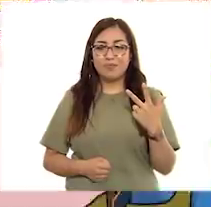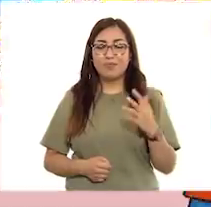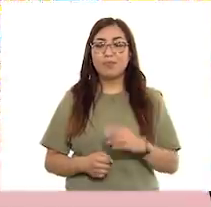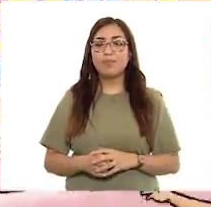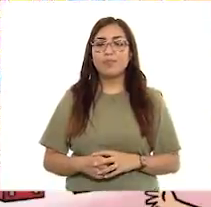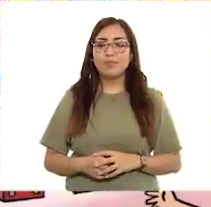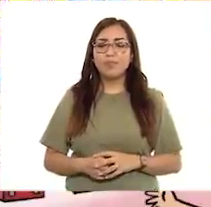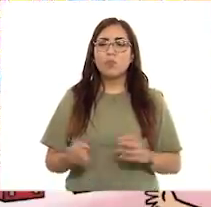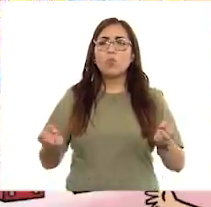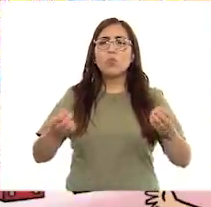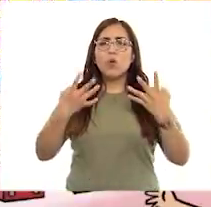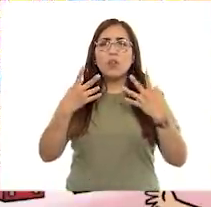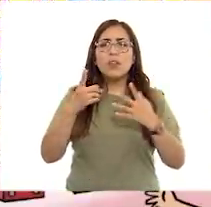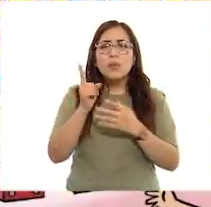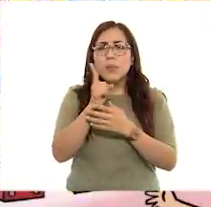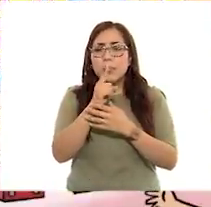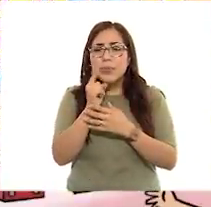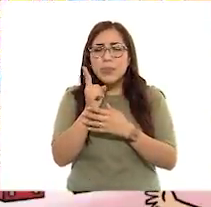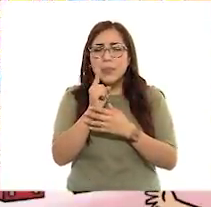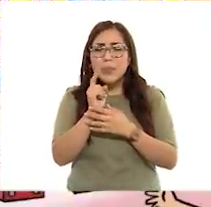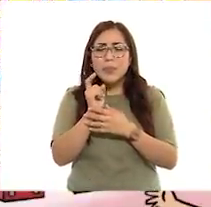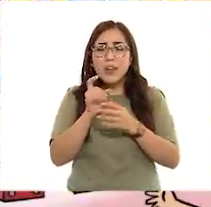¿Cuántas velas tiene el pastel?